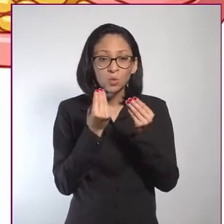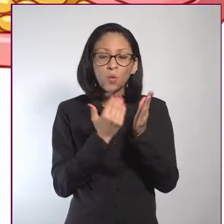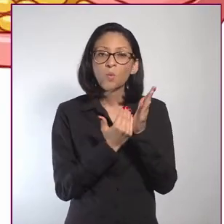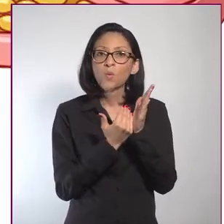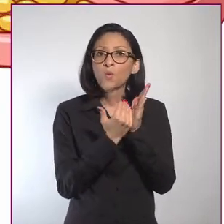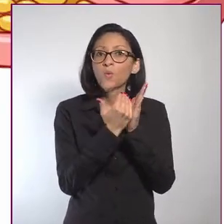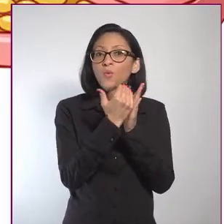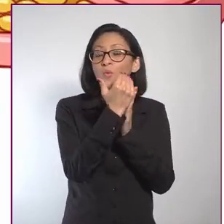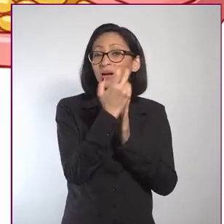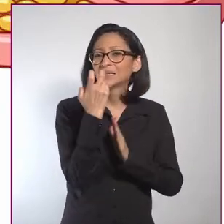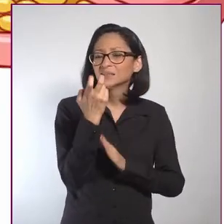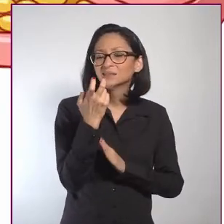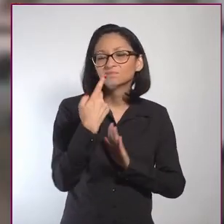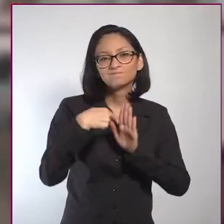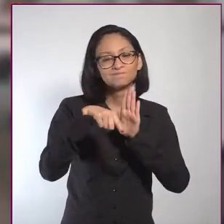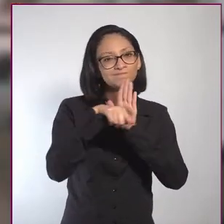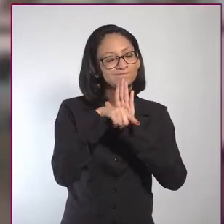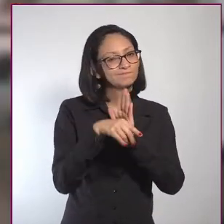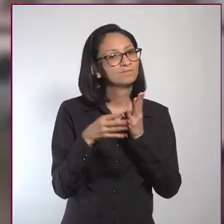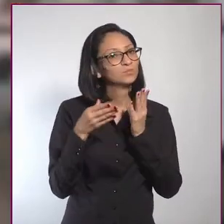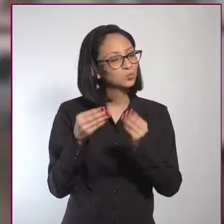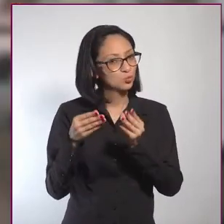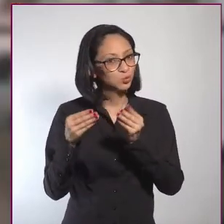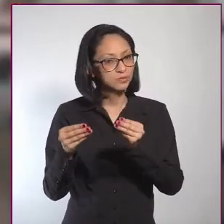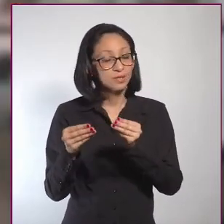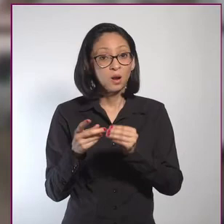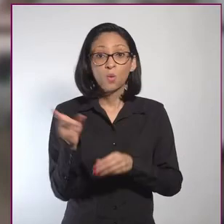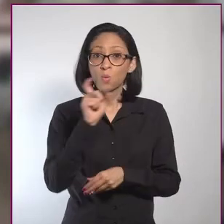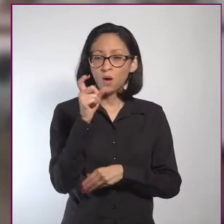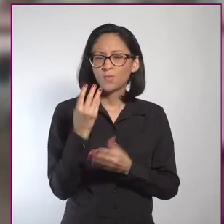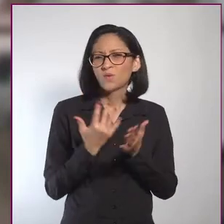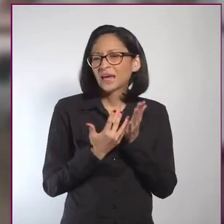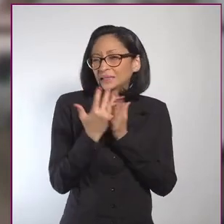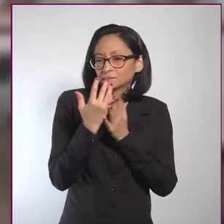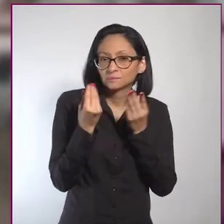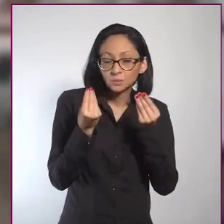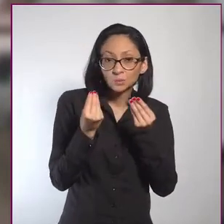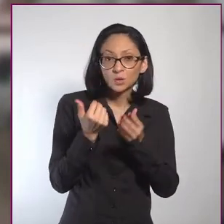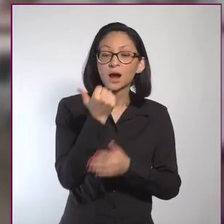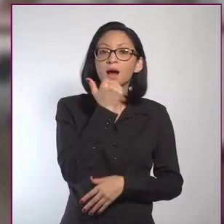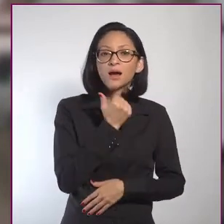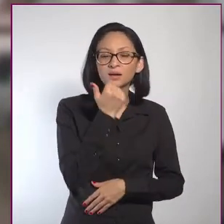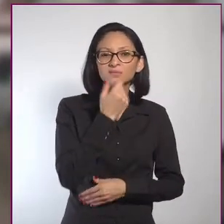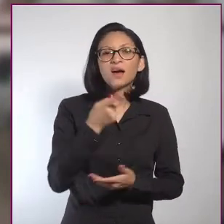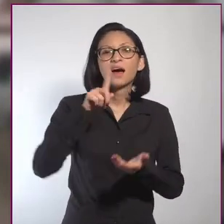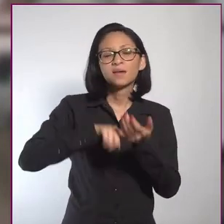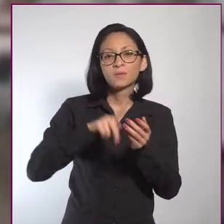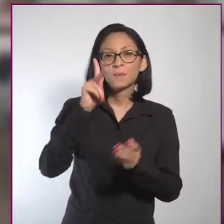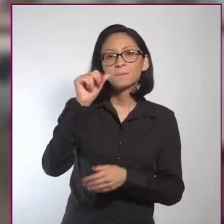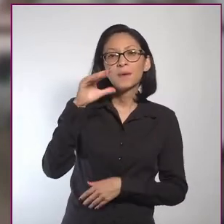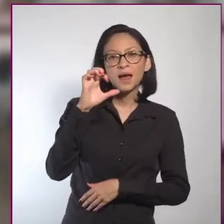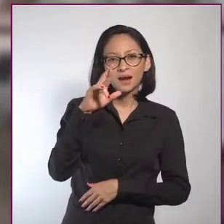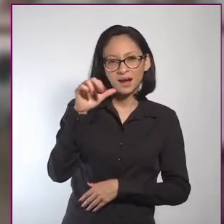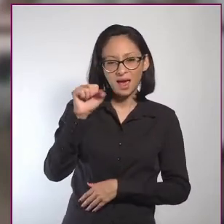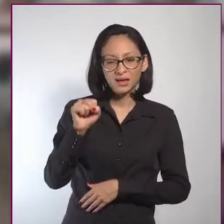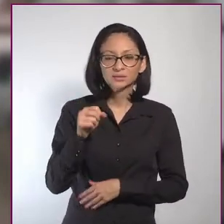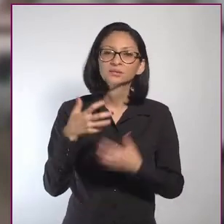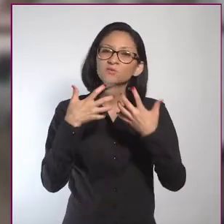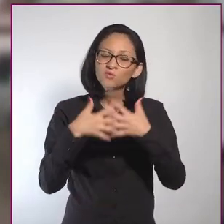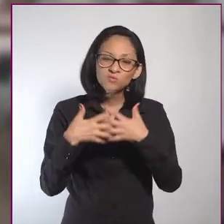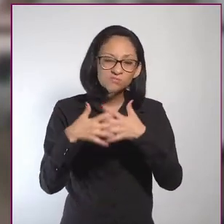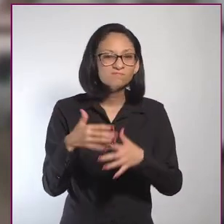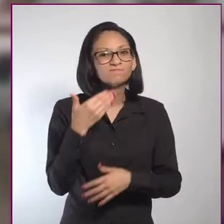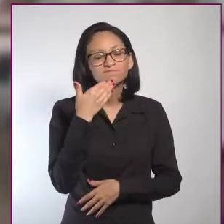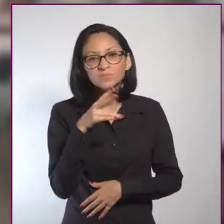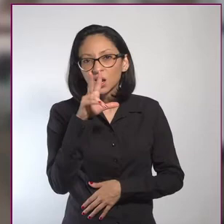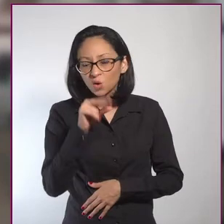trae muchas consecuencias negativas. Ese exceso de azúcar es tóxico para el páncreas, dificulta el correcto funcionamiento de las